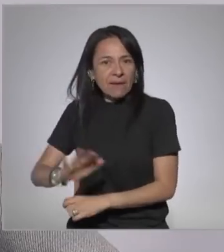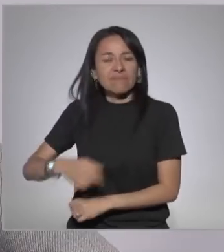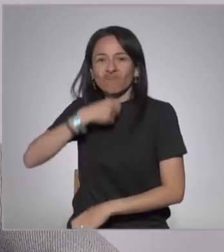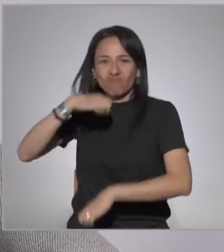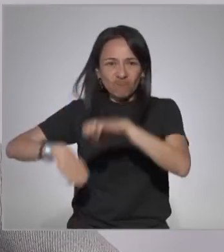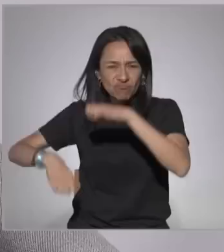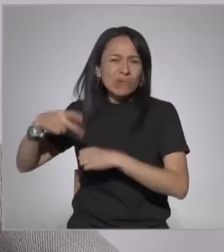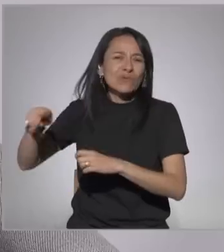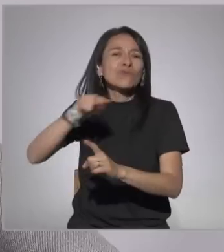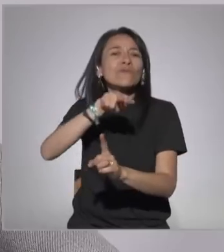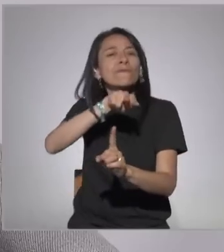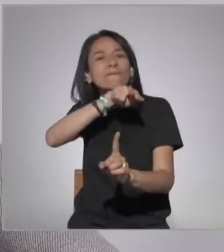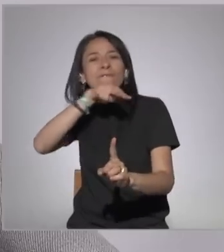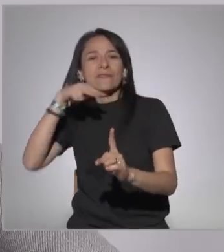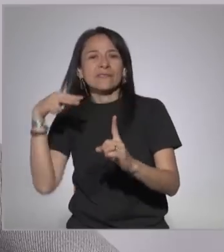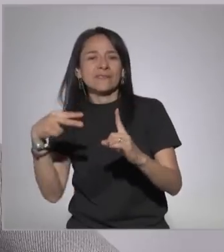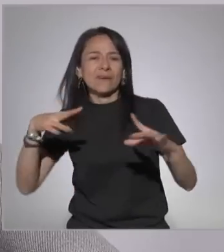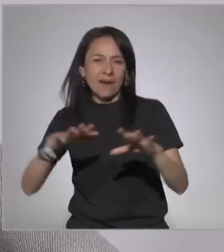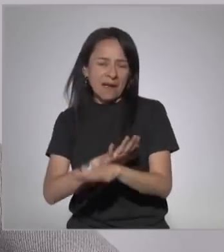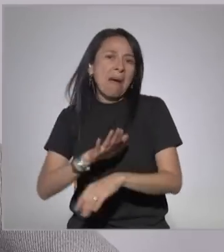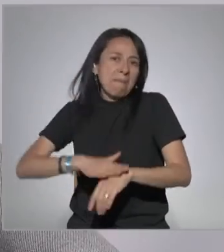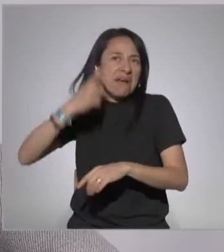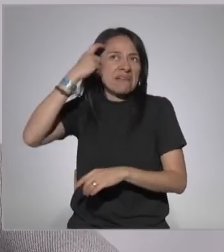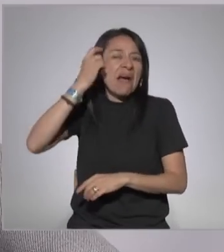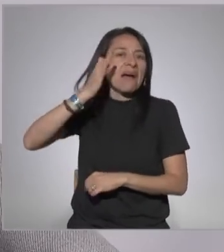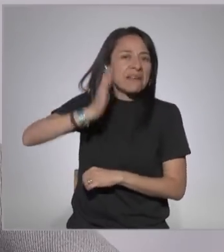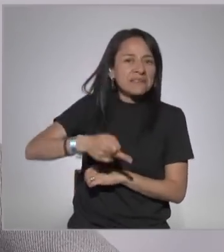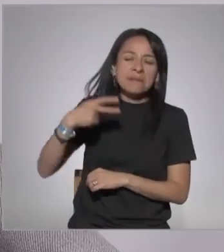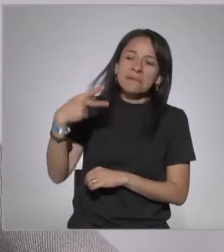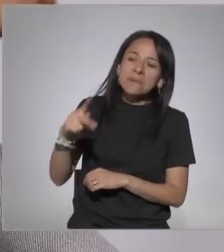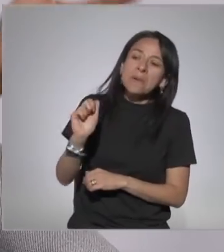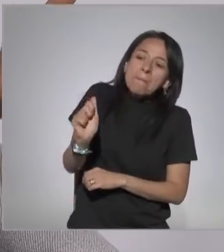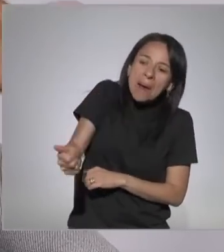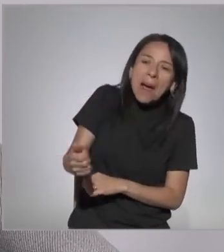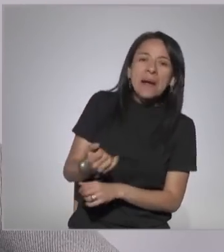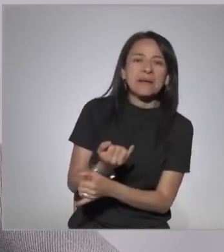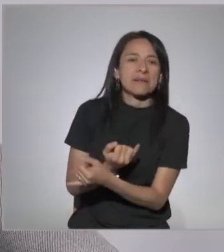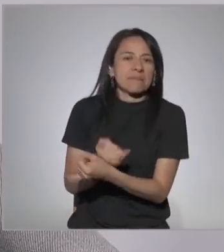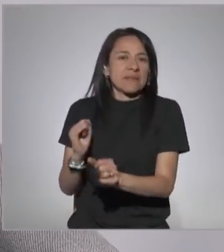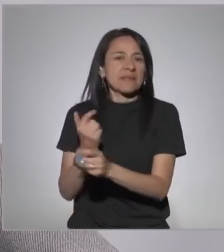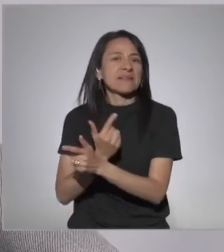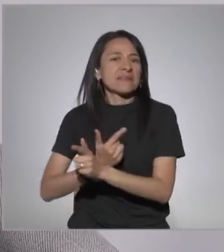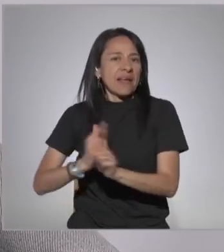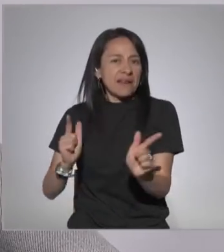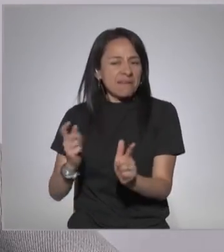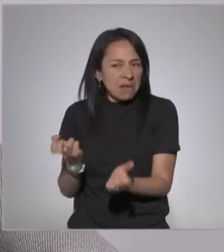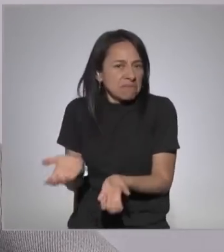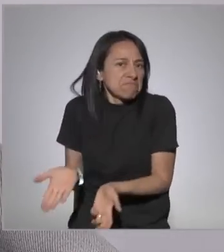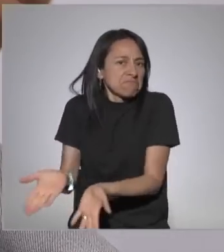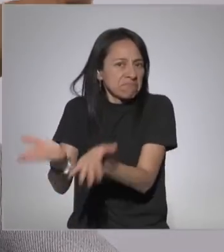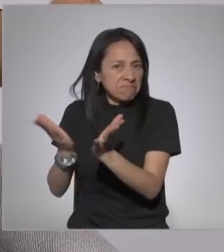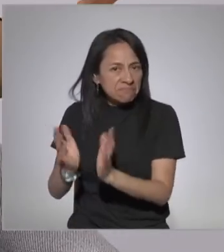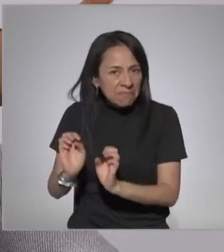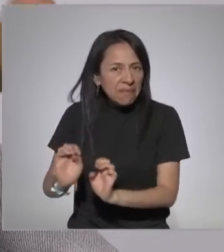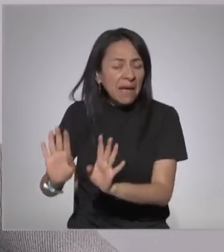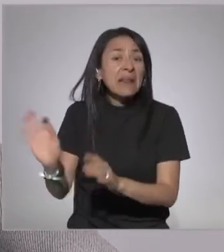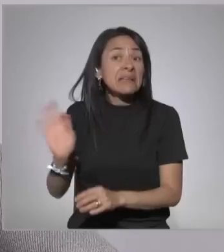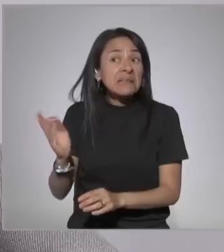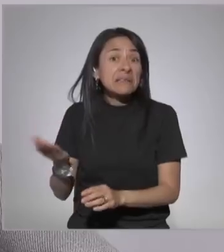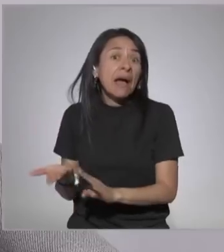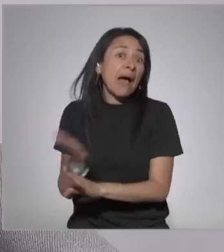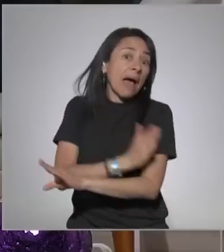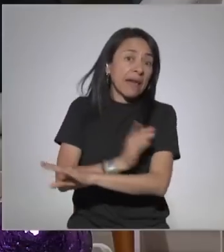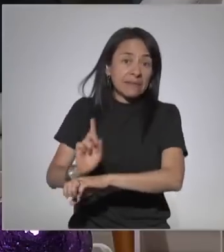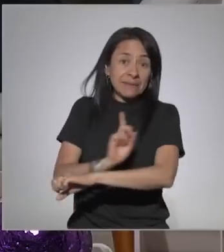en esta cuestión de la autonomía, de generar una construcción desde la infancia para